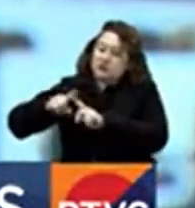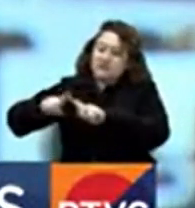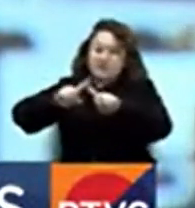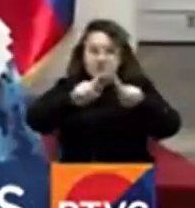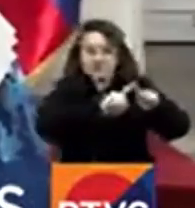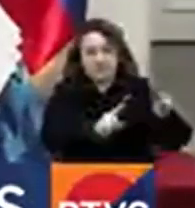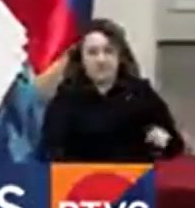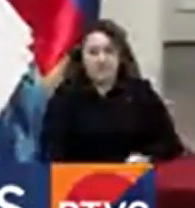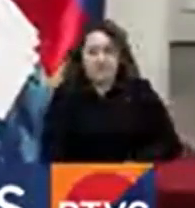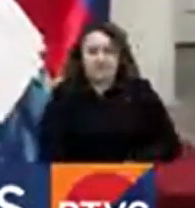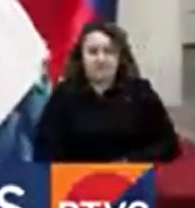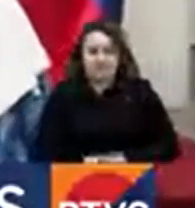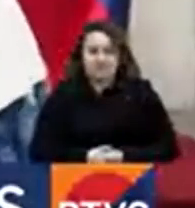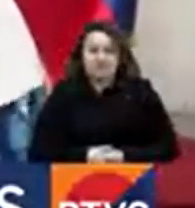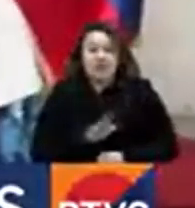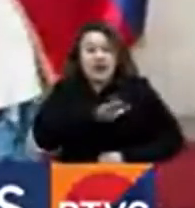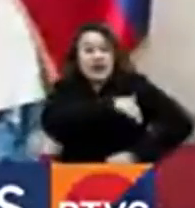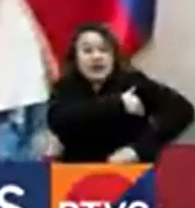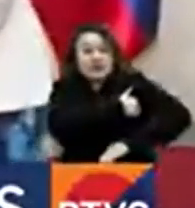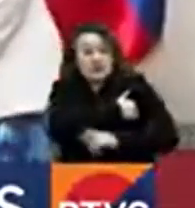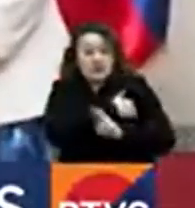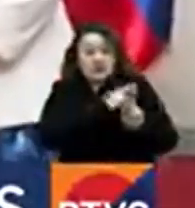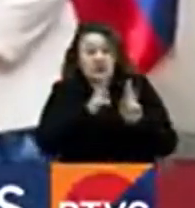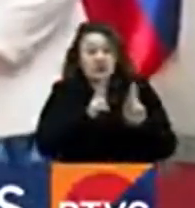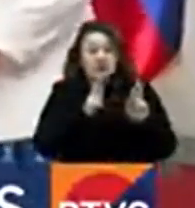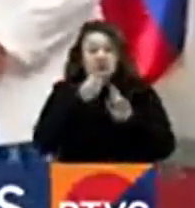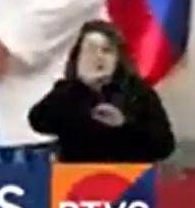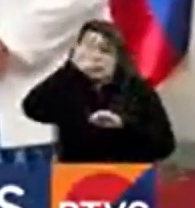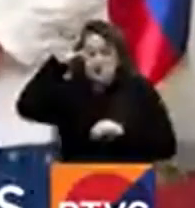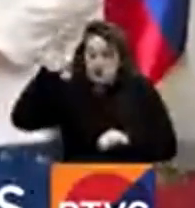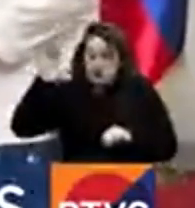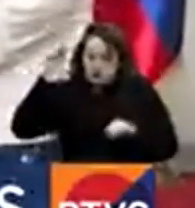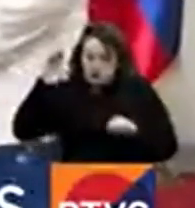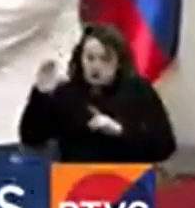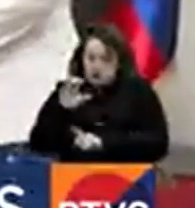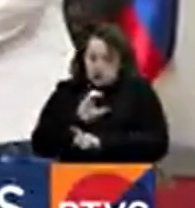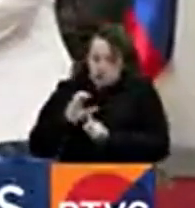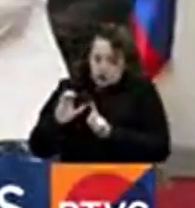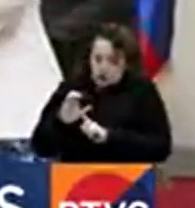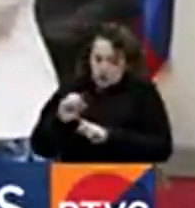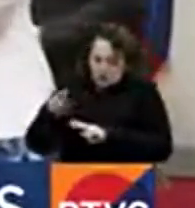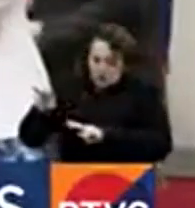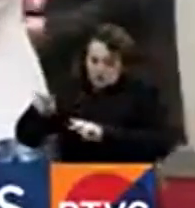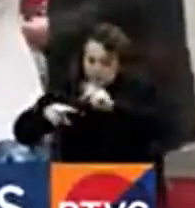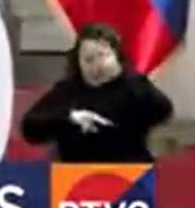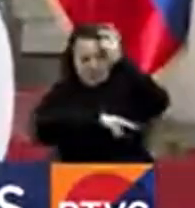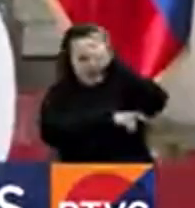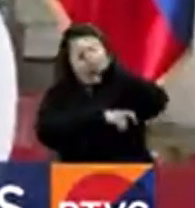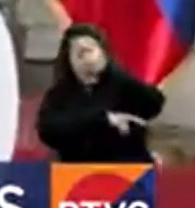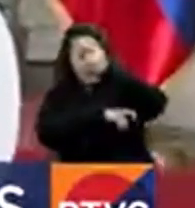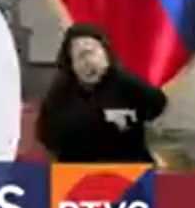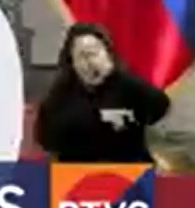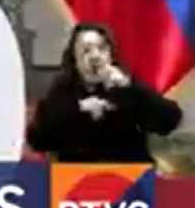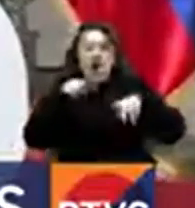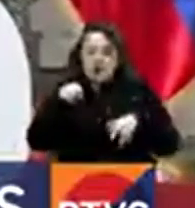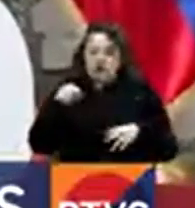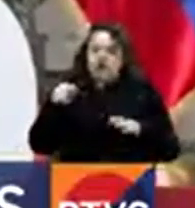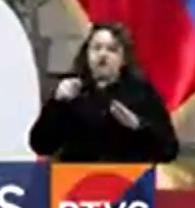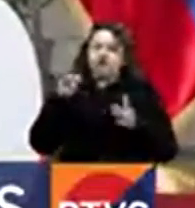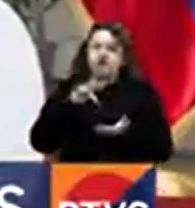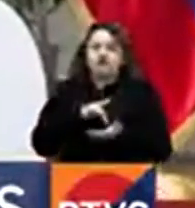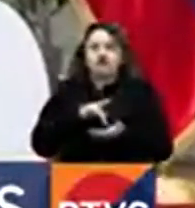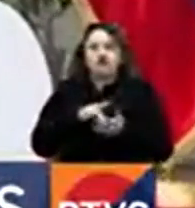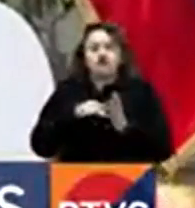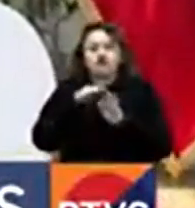pares chilenos. Los ministros de Relaciones Exteriores, de Cultura y de Minas y Energía participaron en un acto protocolario en el que los